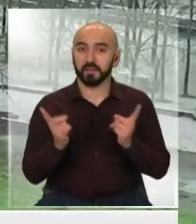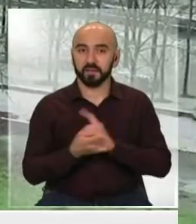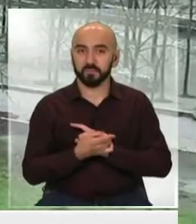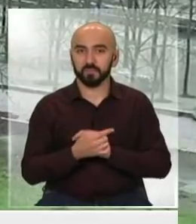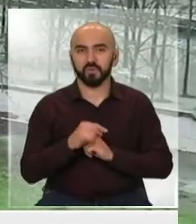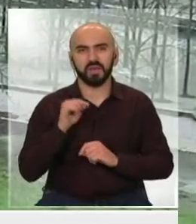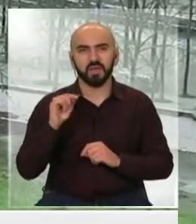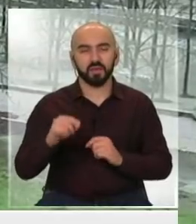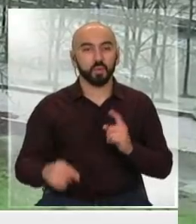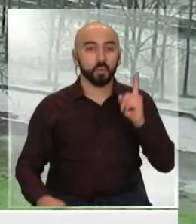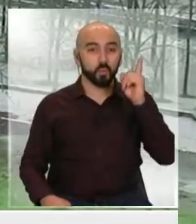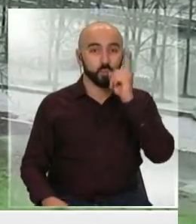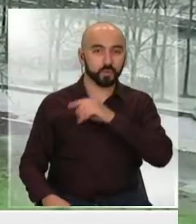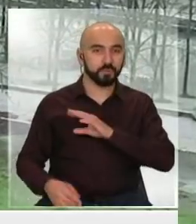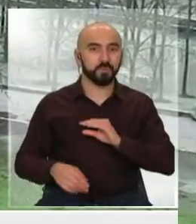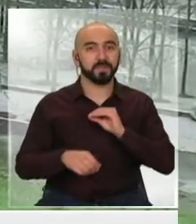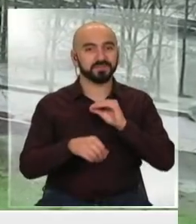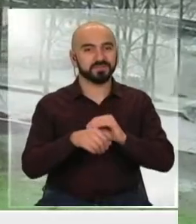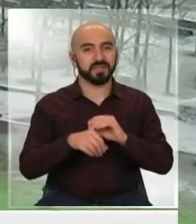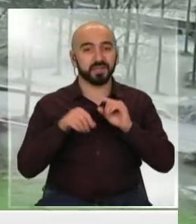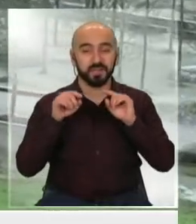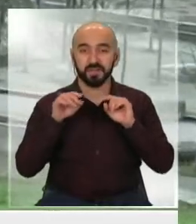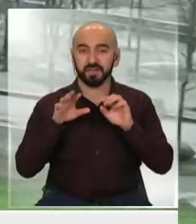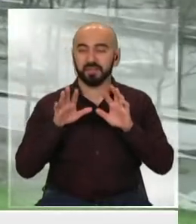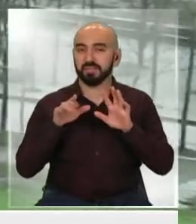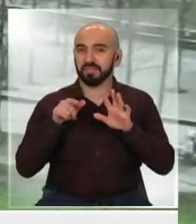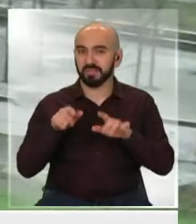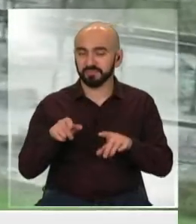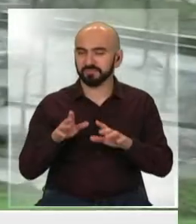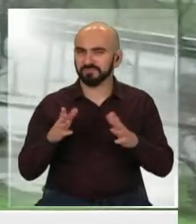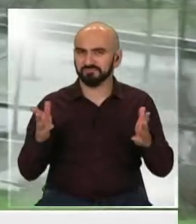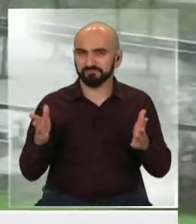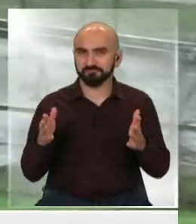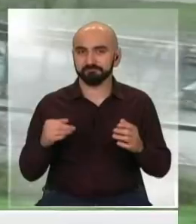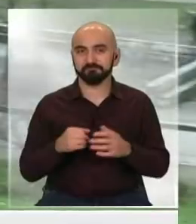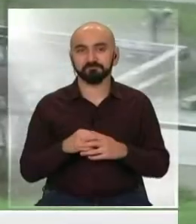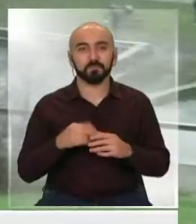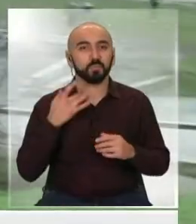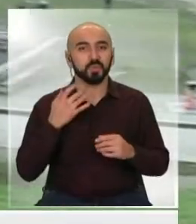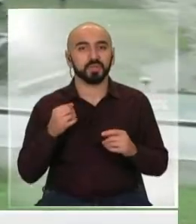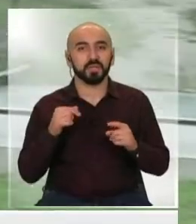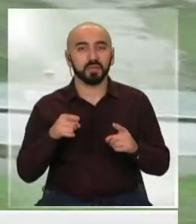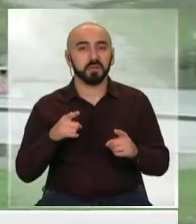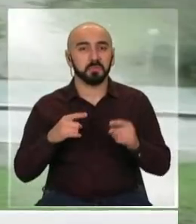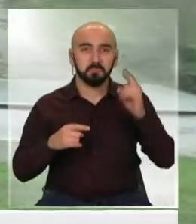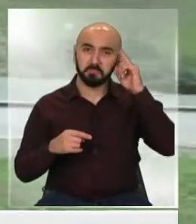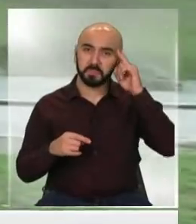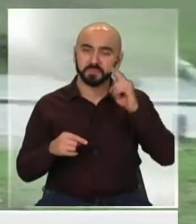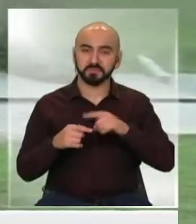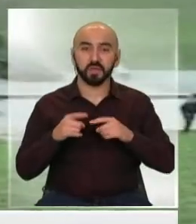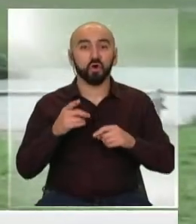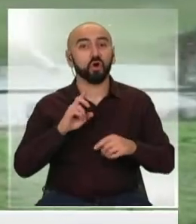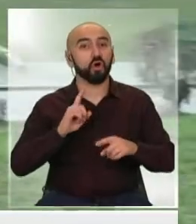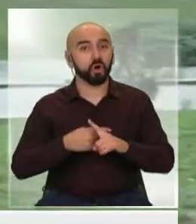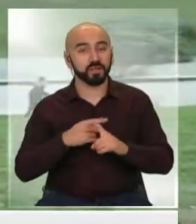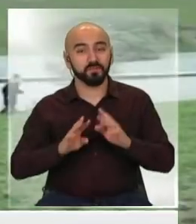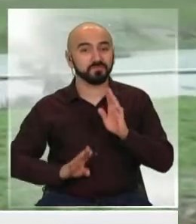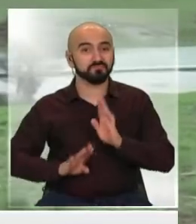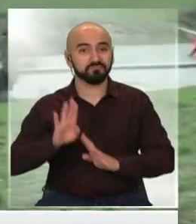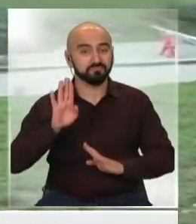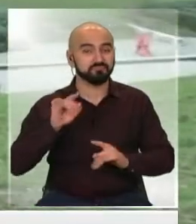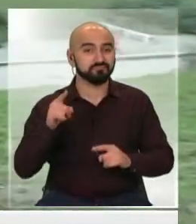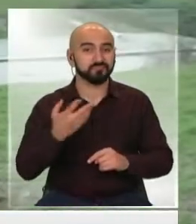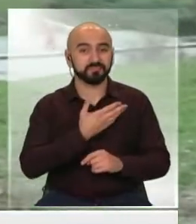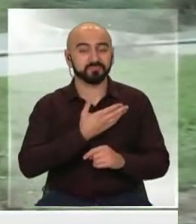su último mensaje de esta naturaleza considerando que no buscará ser reelecta a las elecciones parlamentarias que se van a realizar en septiembre